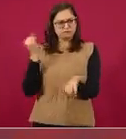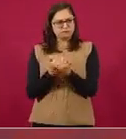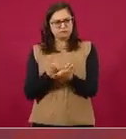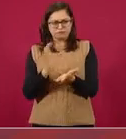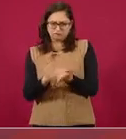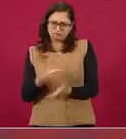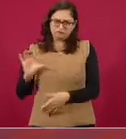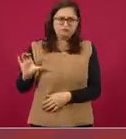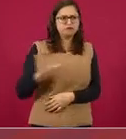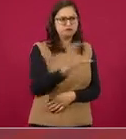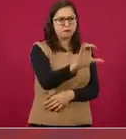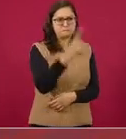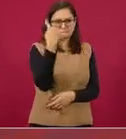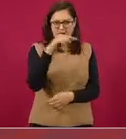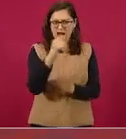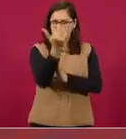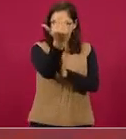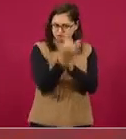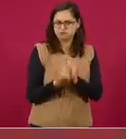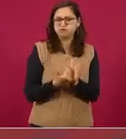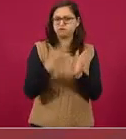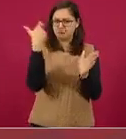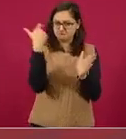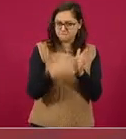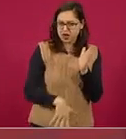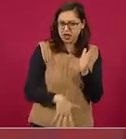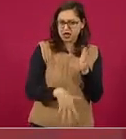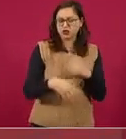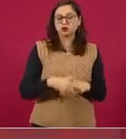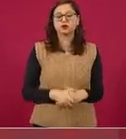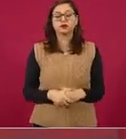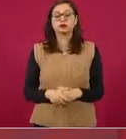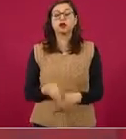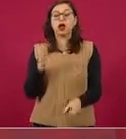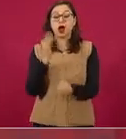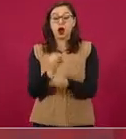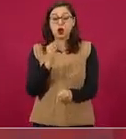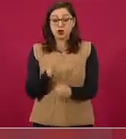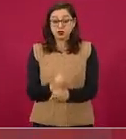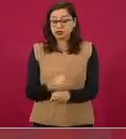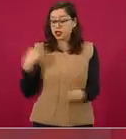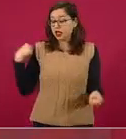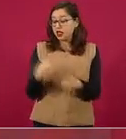Miles de millones en el año, 100% del IEPS ahorita. 100%.